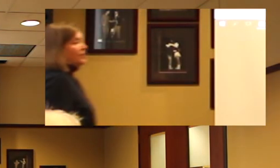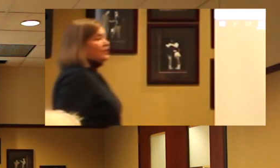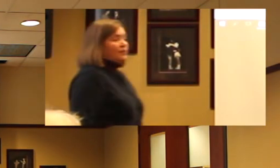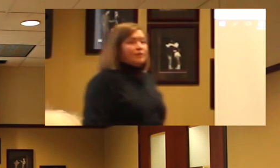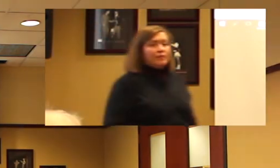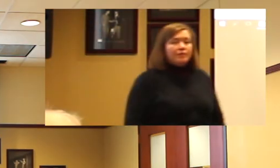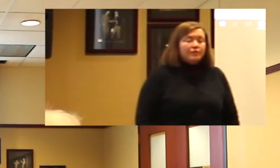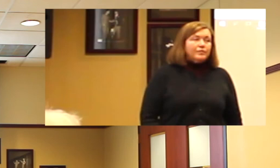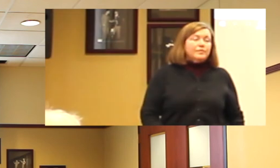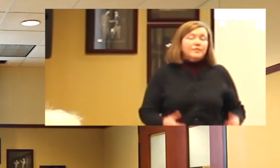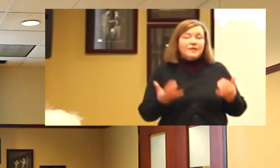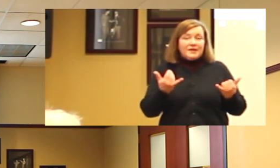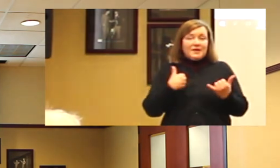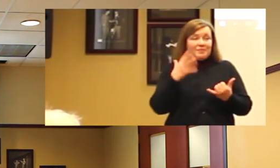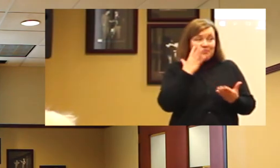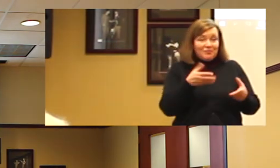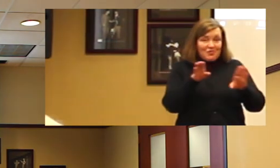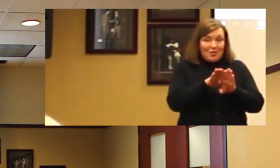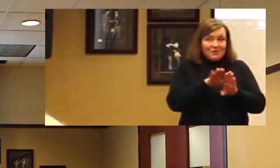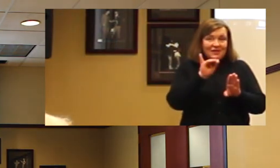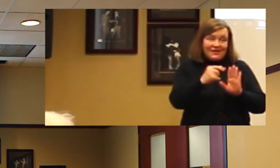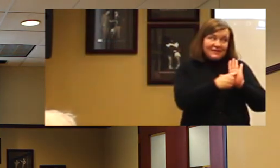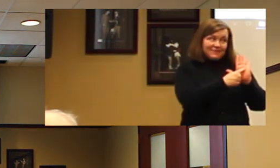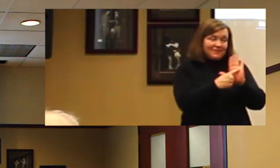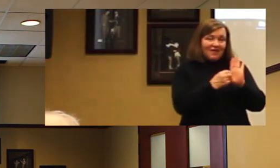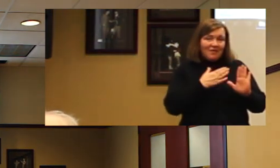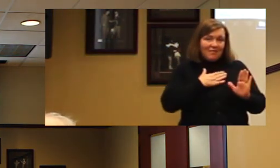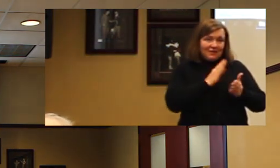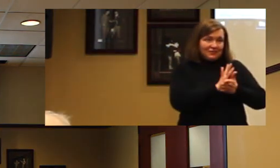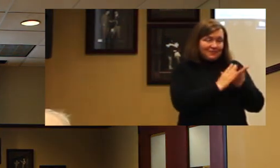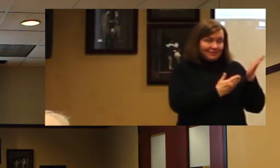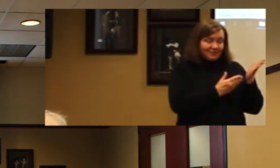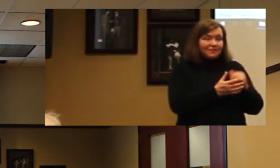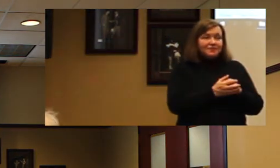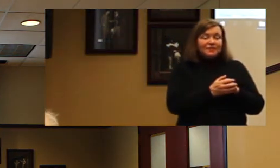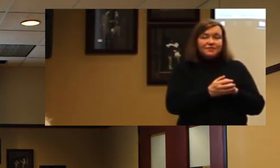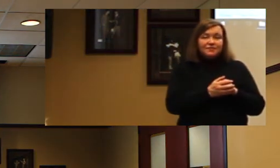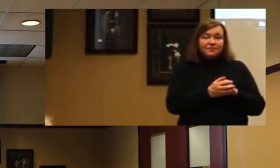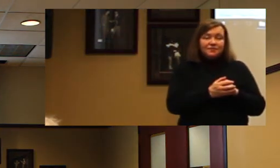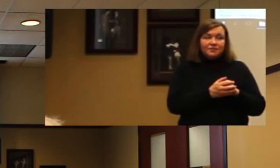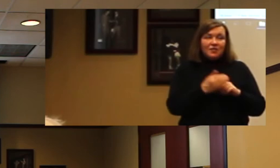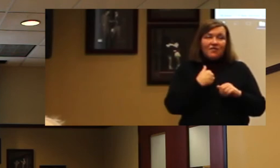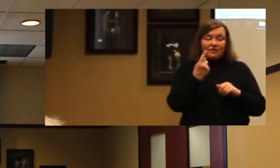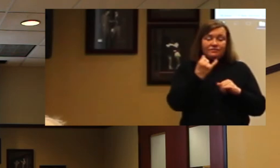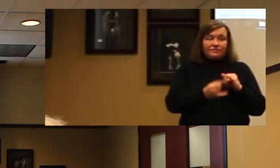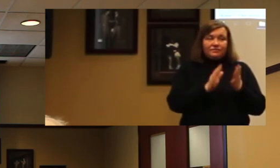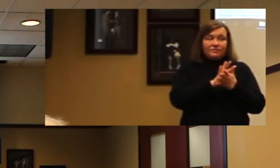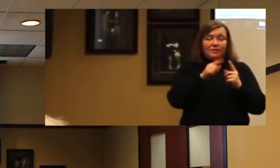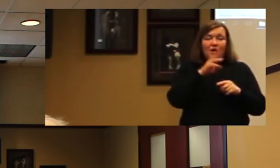This screening of my trailers with a trailer on Roberto